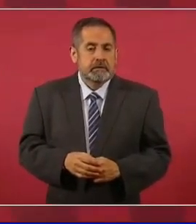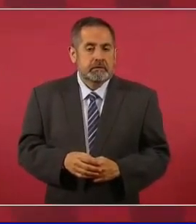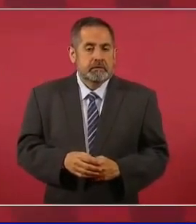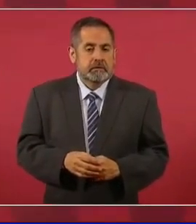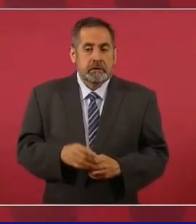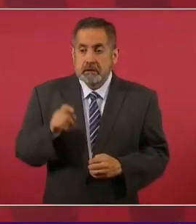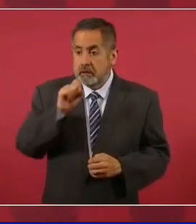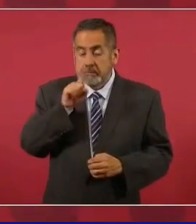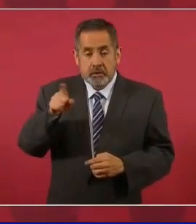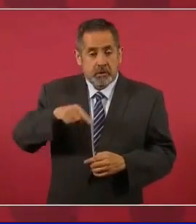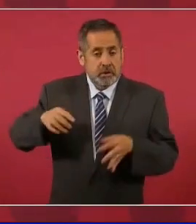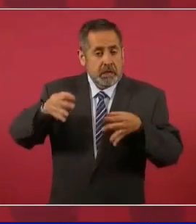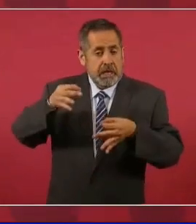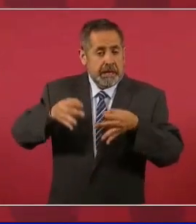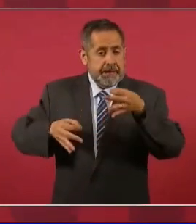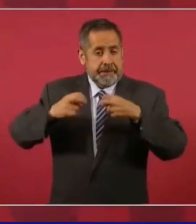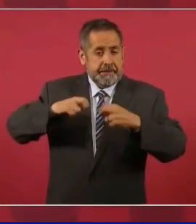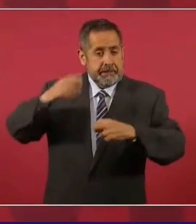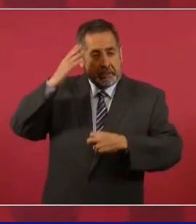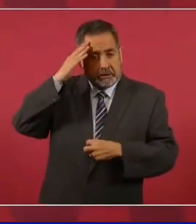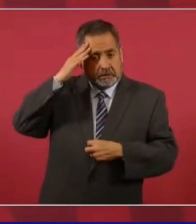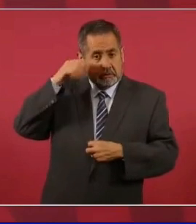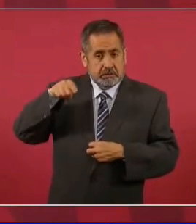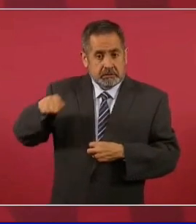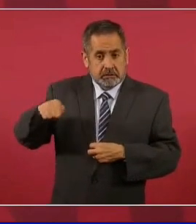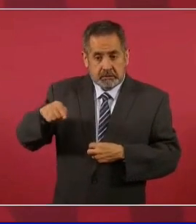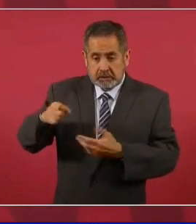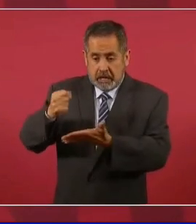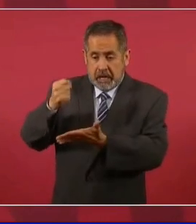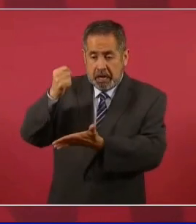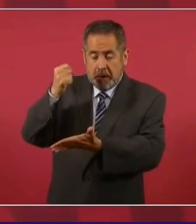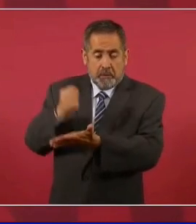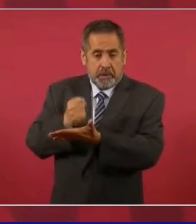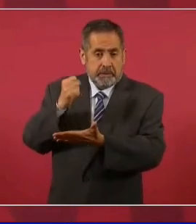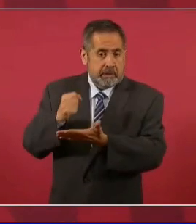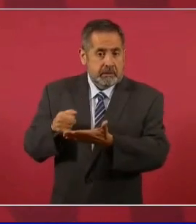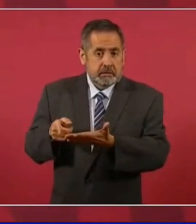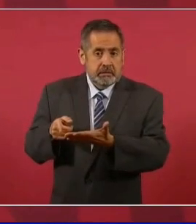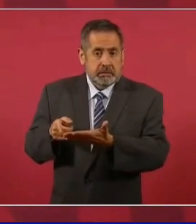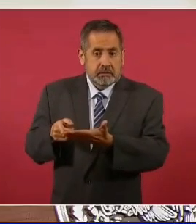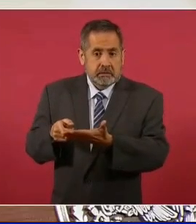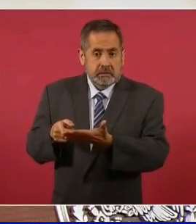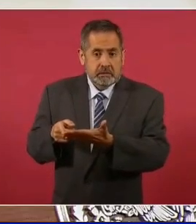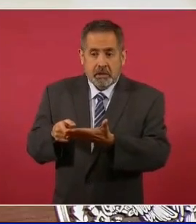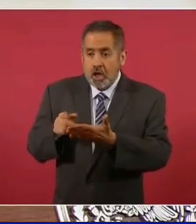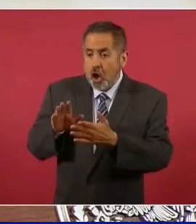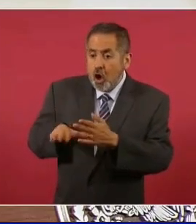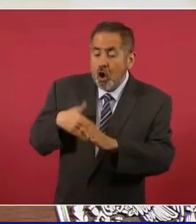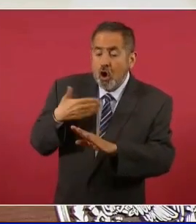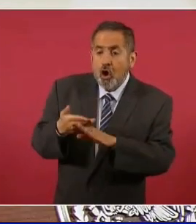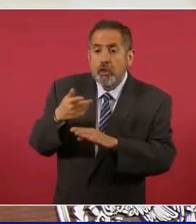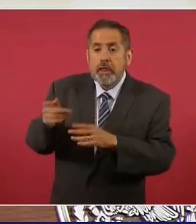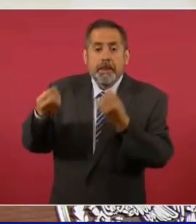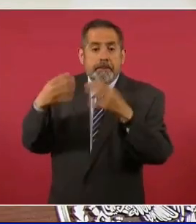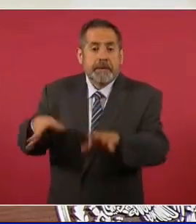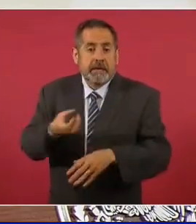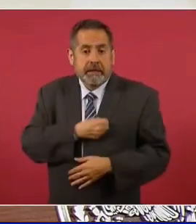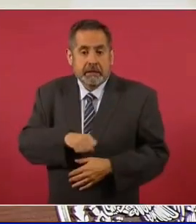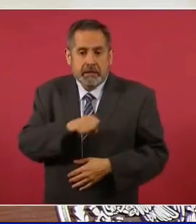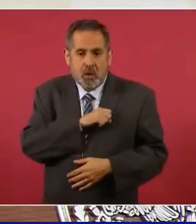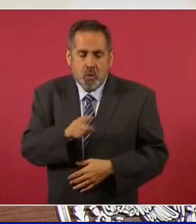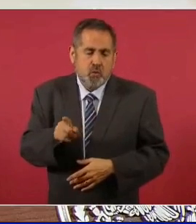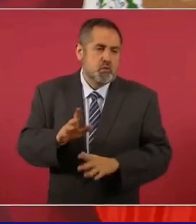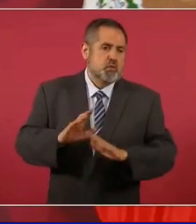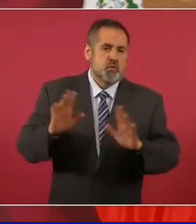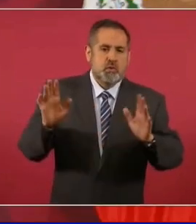si los ministros de la corte aprueban algo en contra de la salud del pueblo